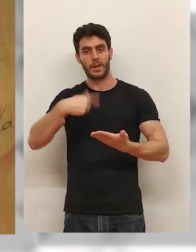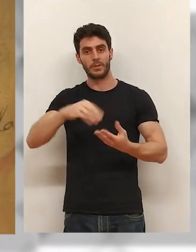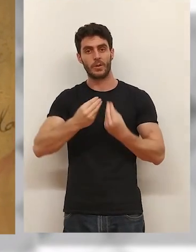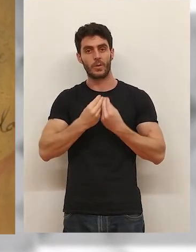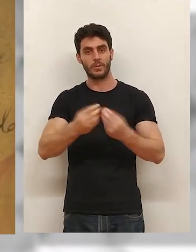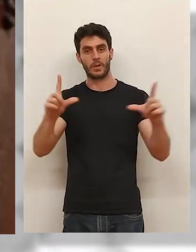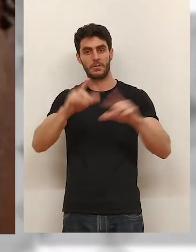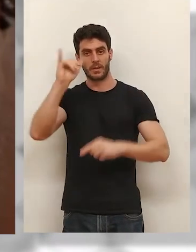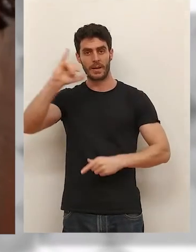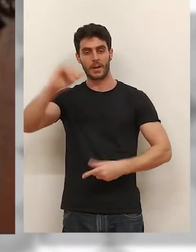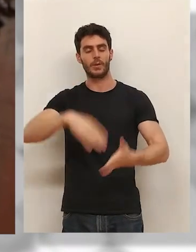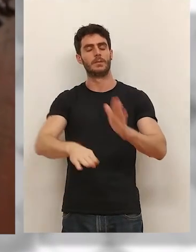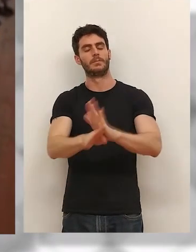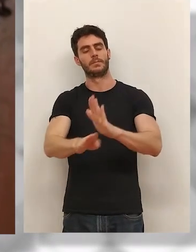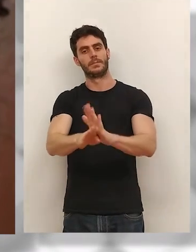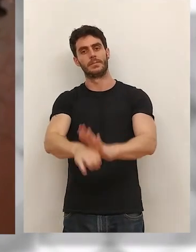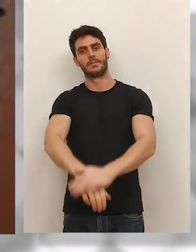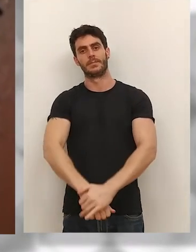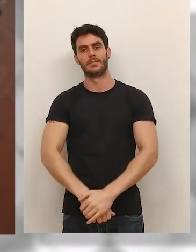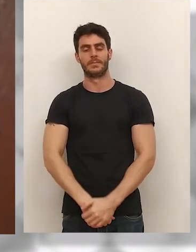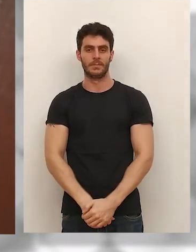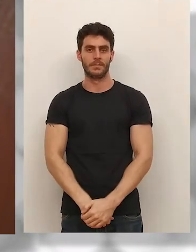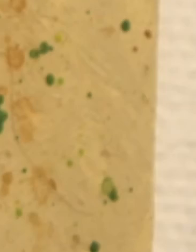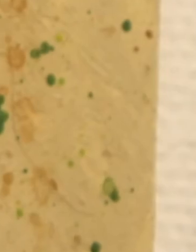su confianza y sigan en la compañía de TVR.